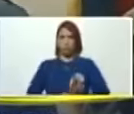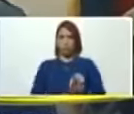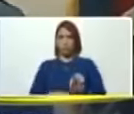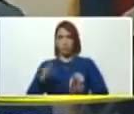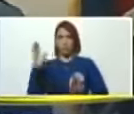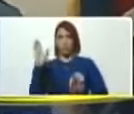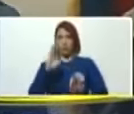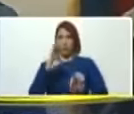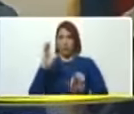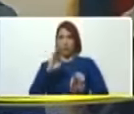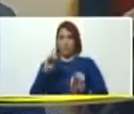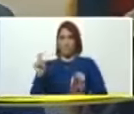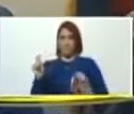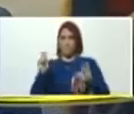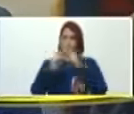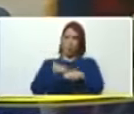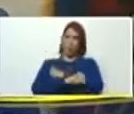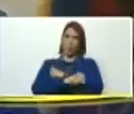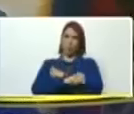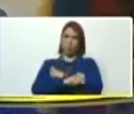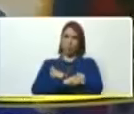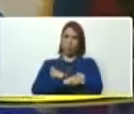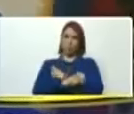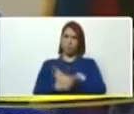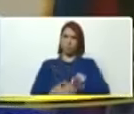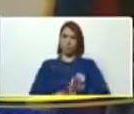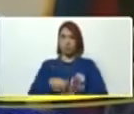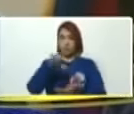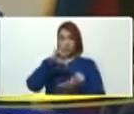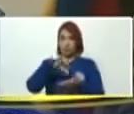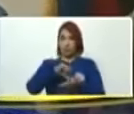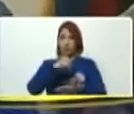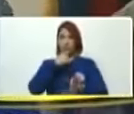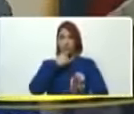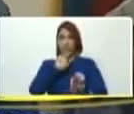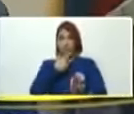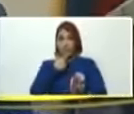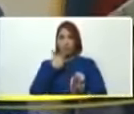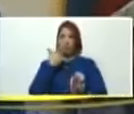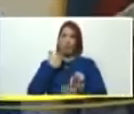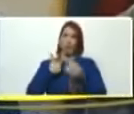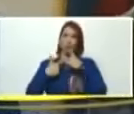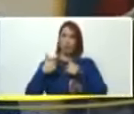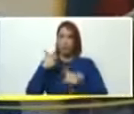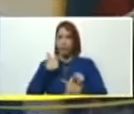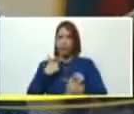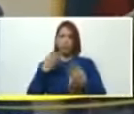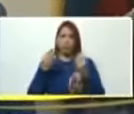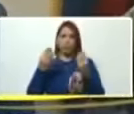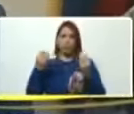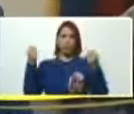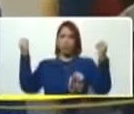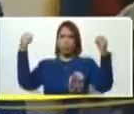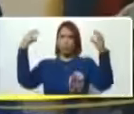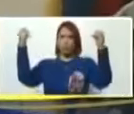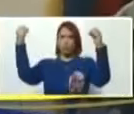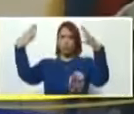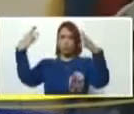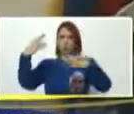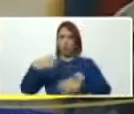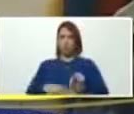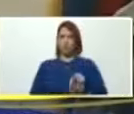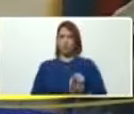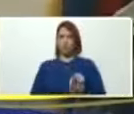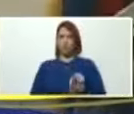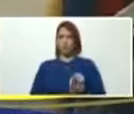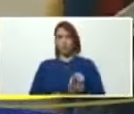Caracas se convertirá pues en esa ciudad bella, colorida, con muchas luces, que nos vamos a traer la